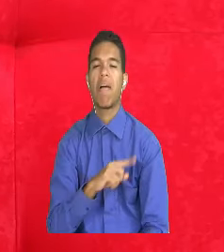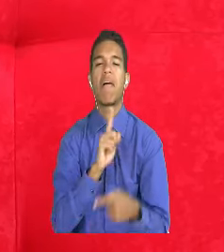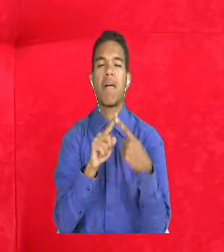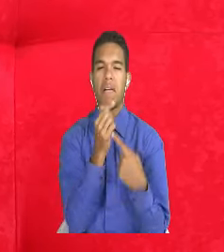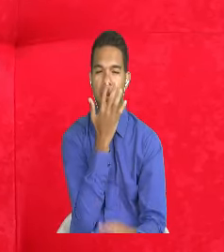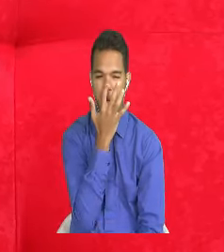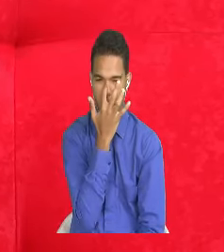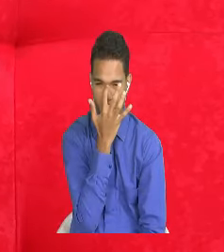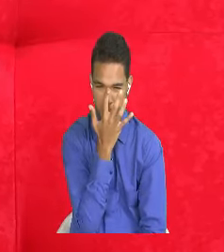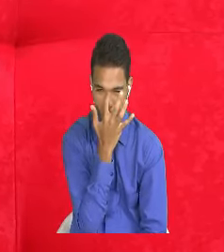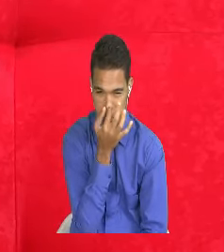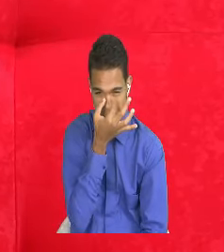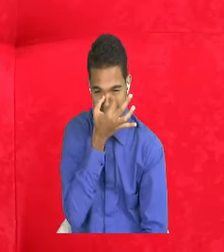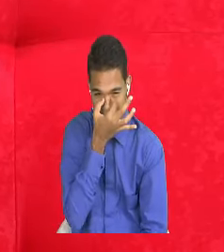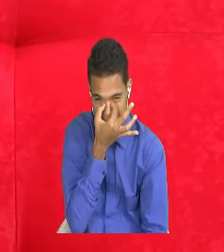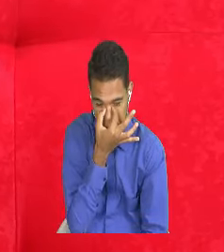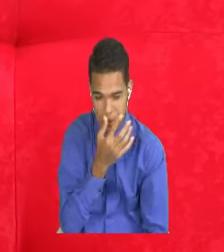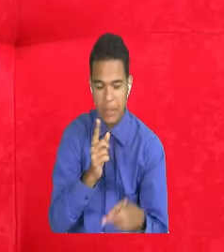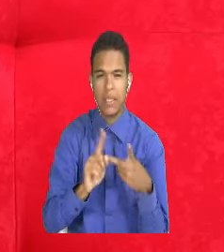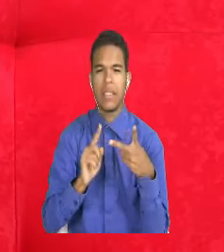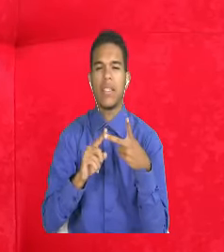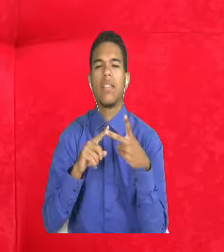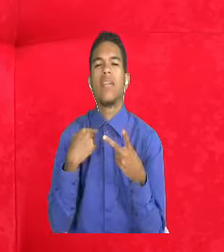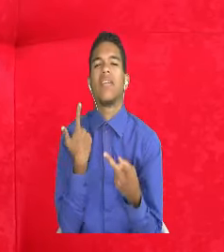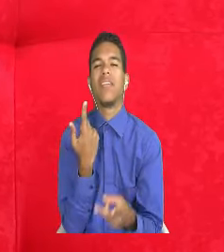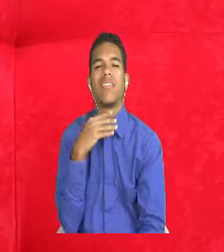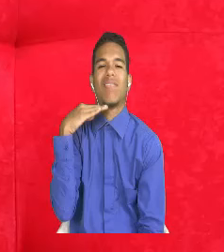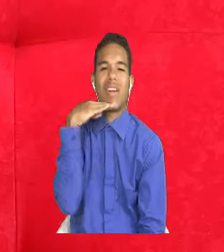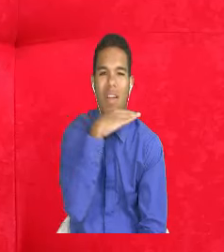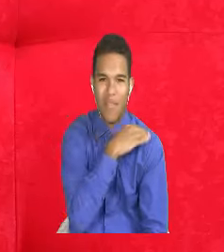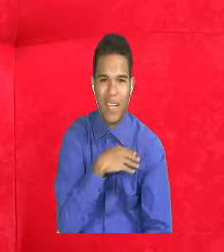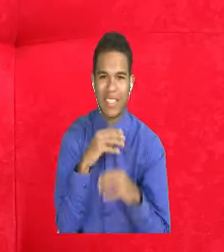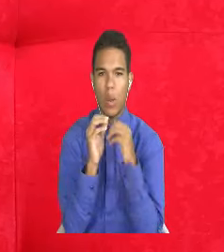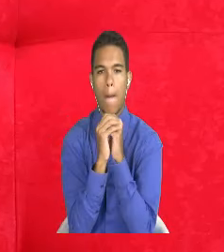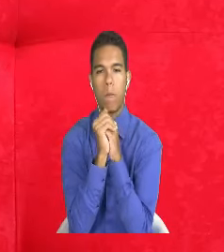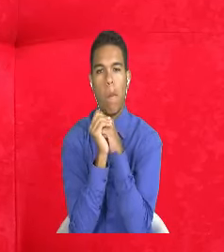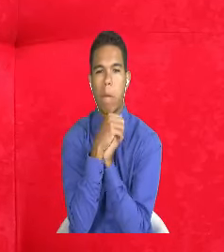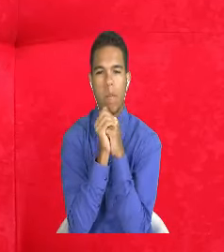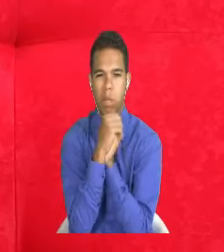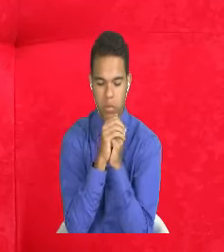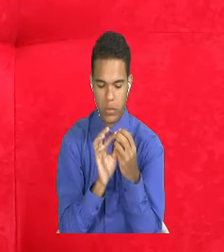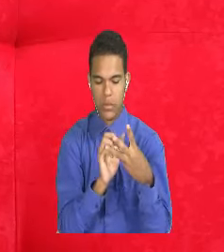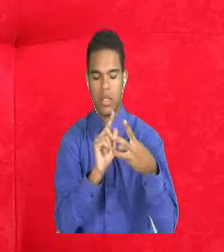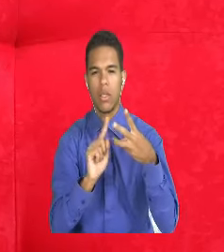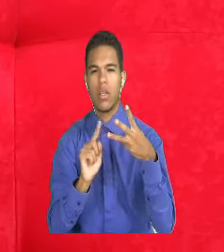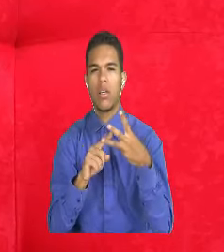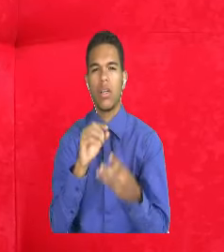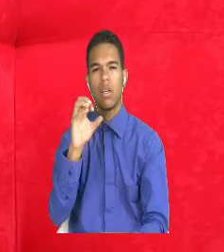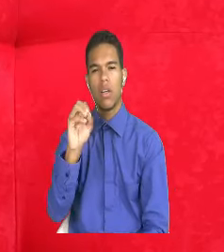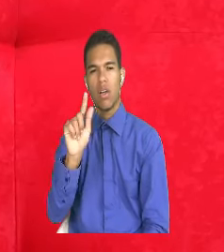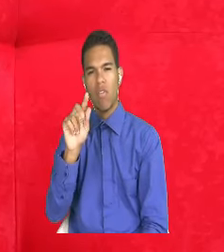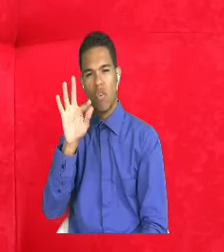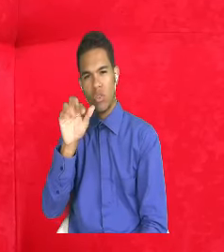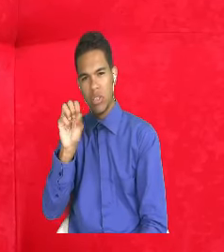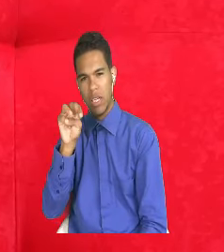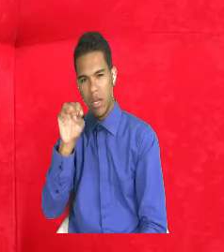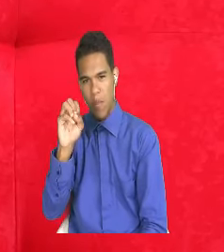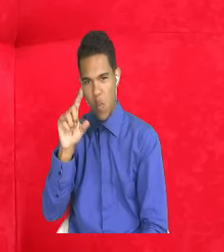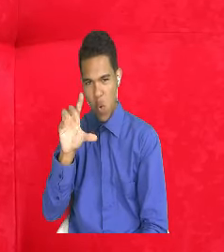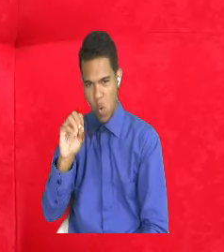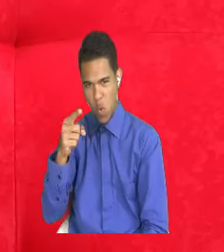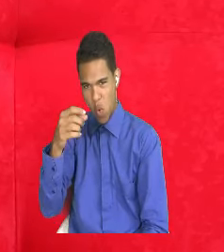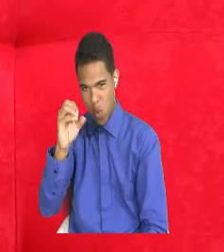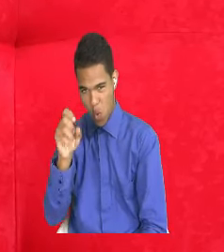cirujano maxilofacial, cirujanos plásticos, cirujanos generales, oftalmólogos y toda la gama de especialistas que existen en la